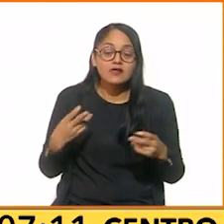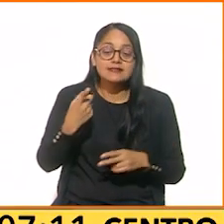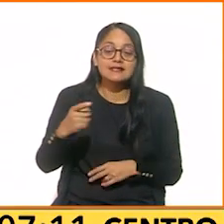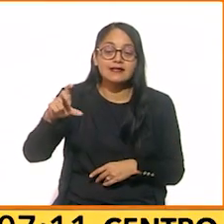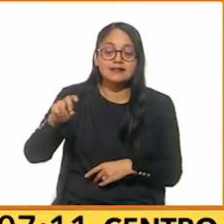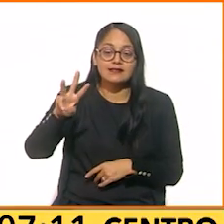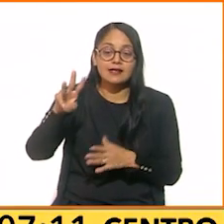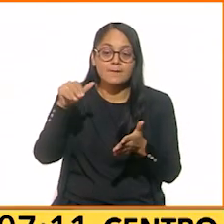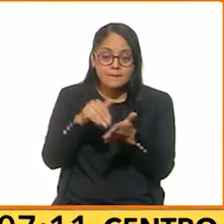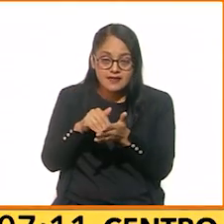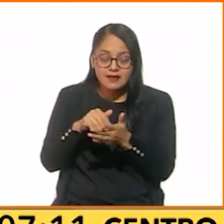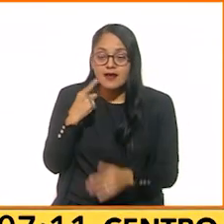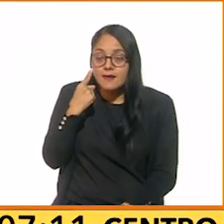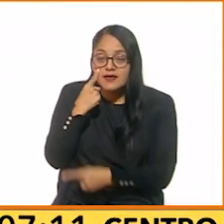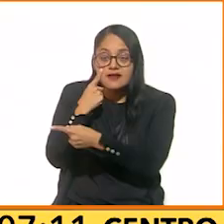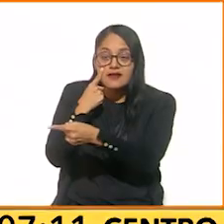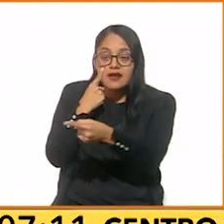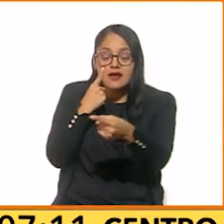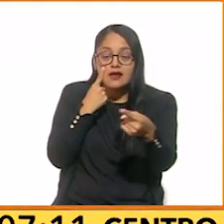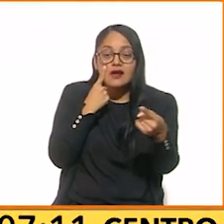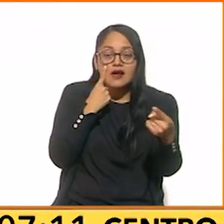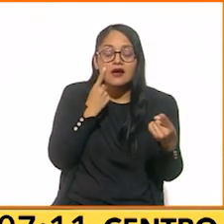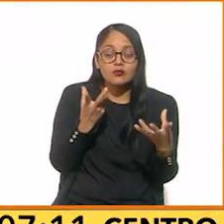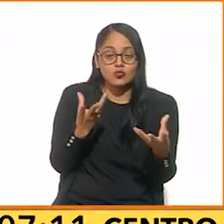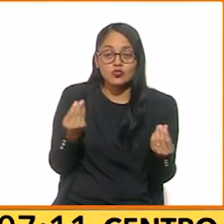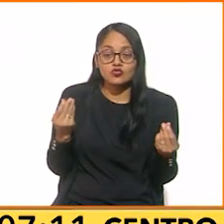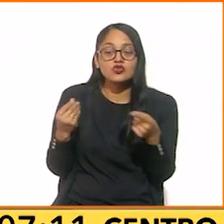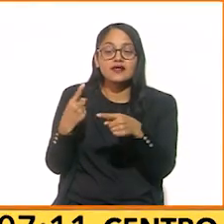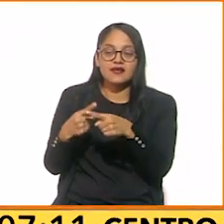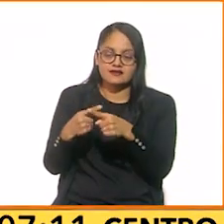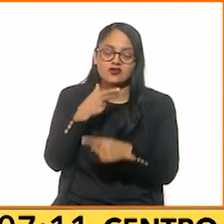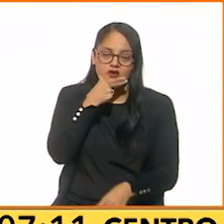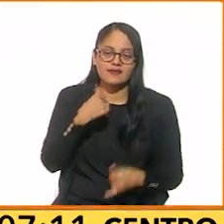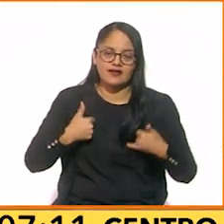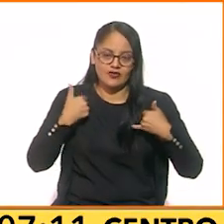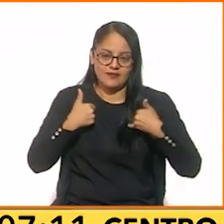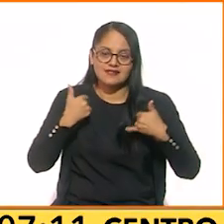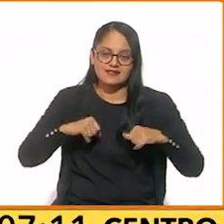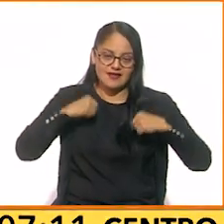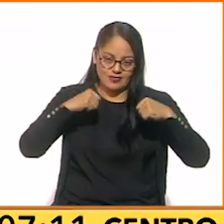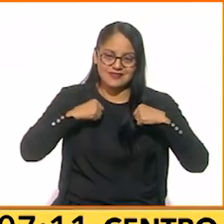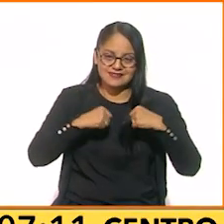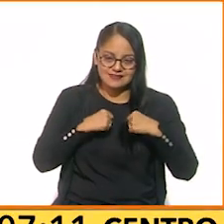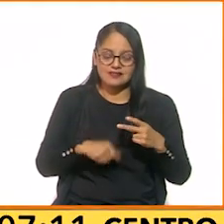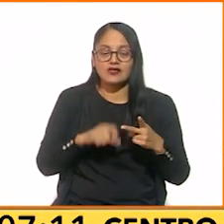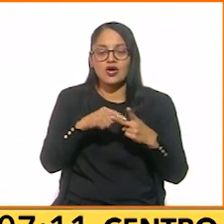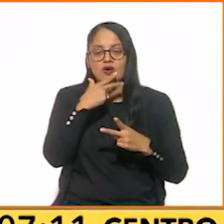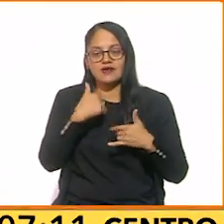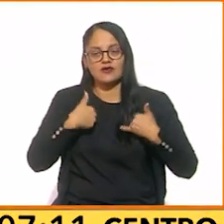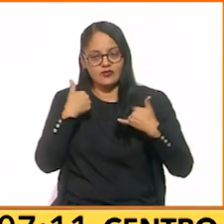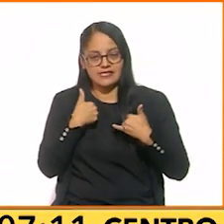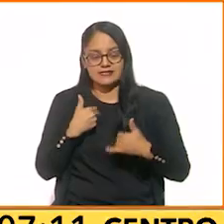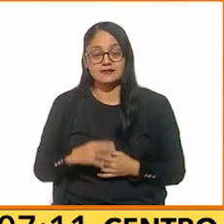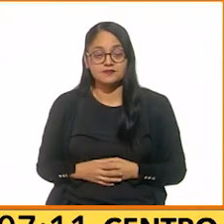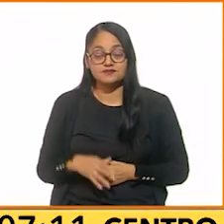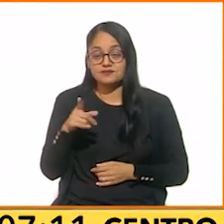133,000, observaremos que la mayoría o un número muy importante de ellos son hombres jóvenes, adolescentes y hombres jóvenes. Y